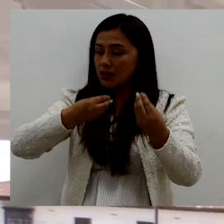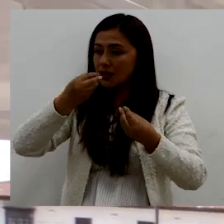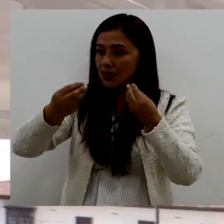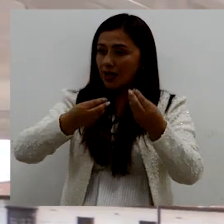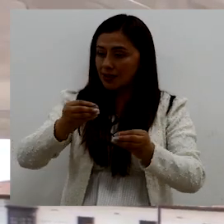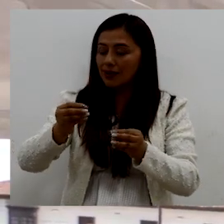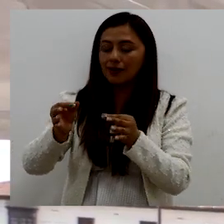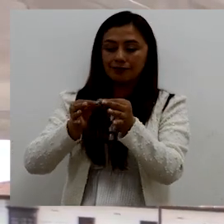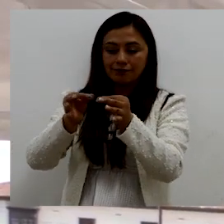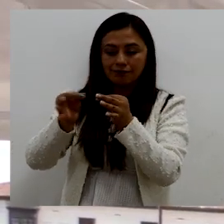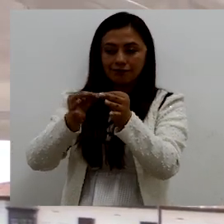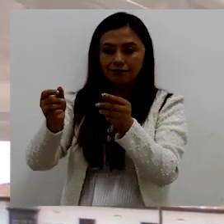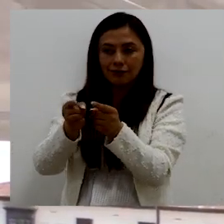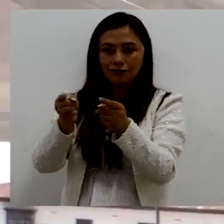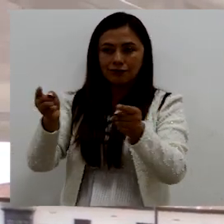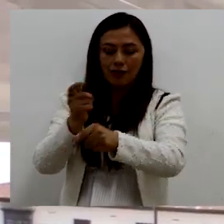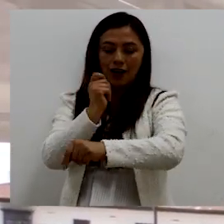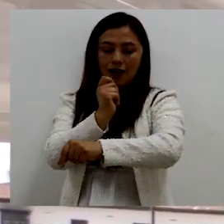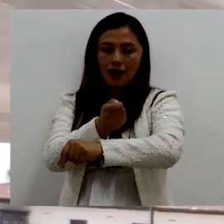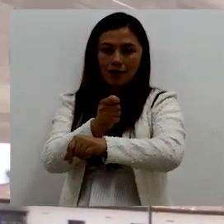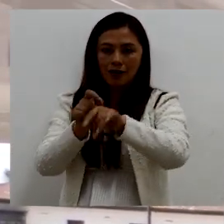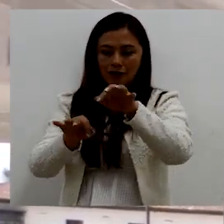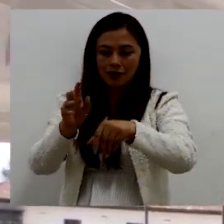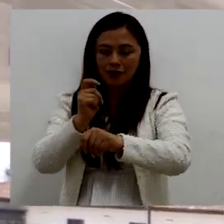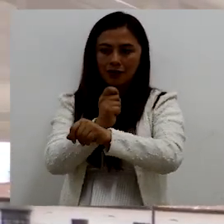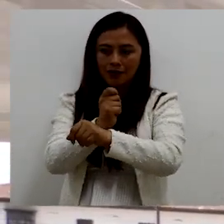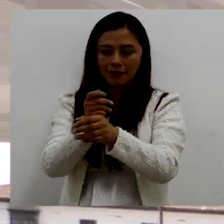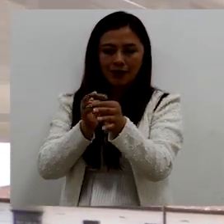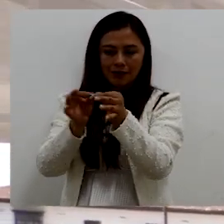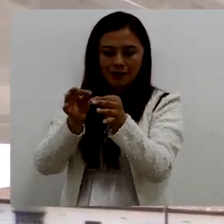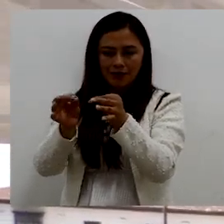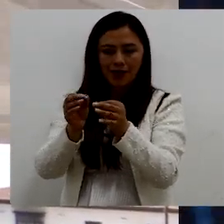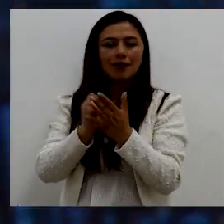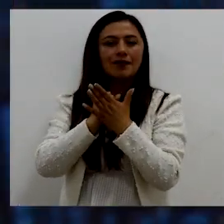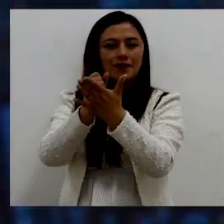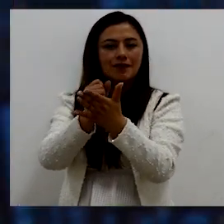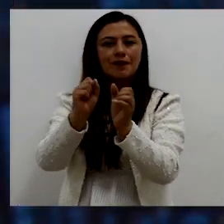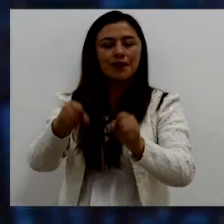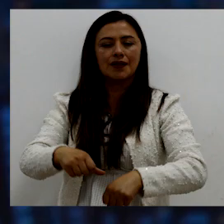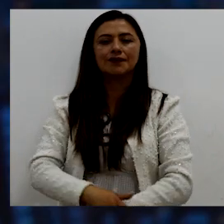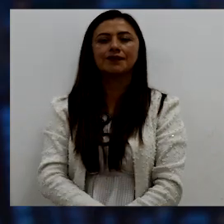los trámites posteriores que tengan que hacer los administradores y revisores fiscales en toda la ciudad.